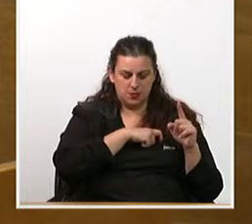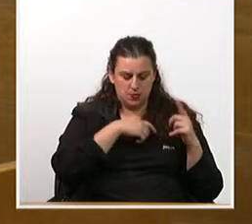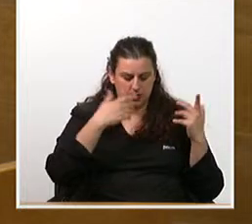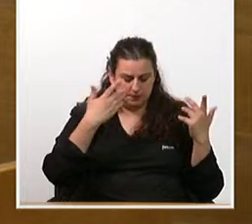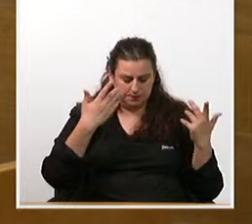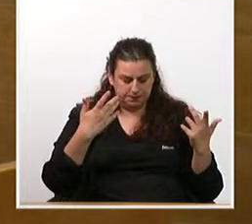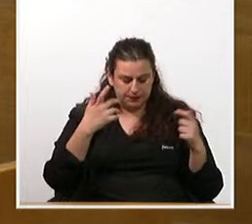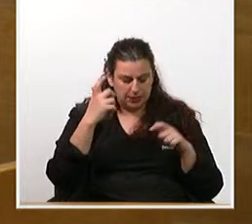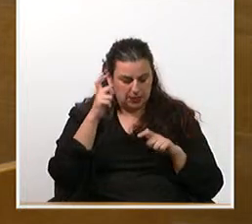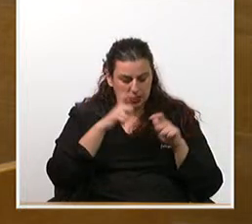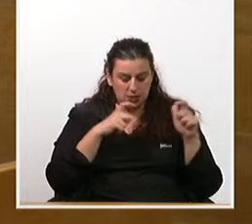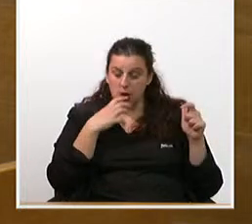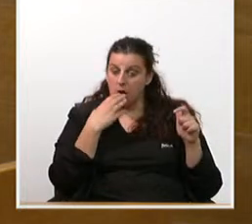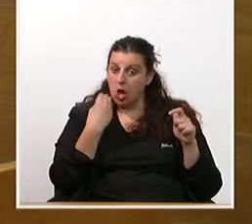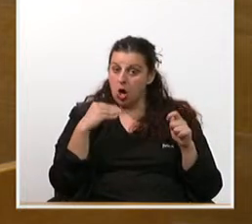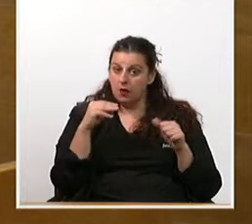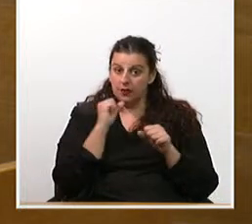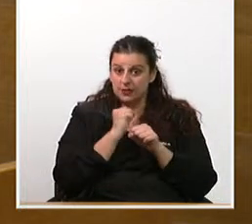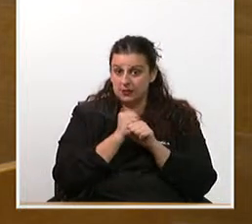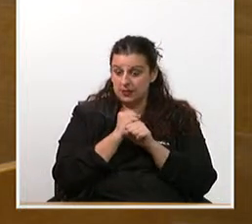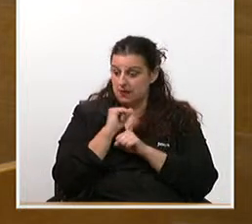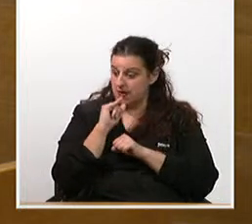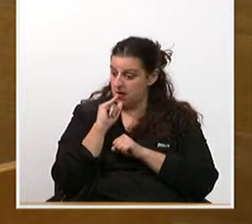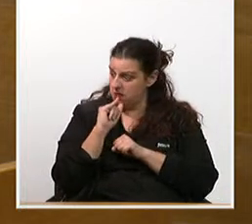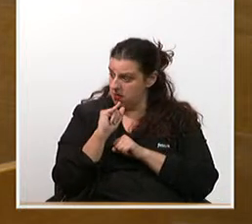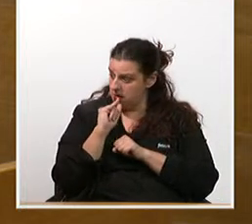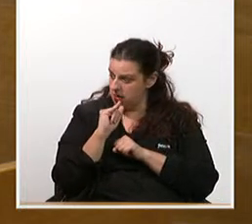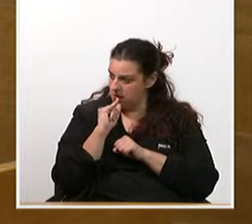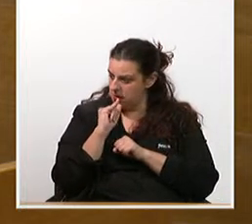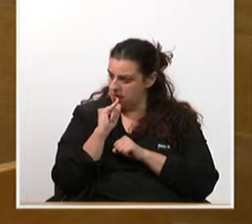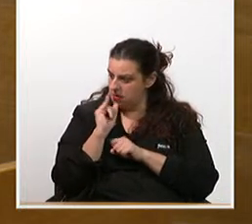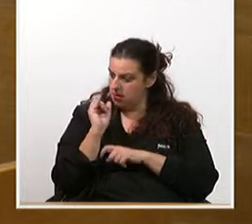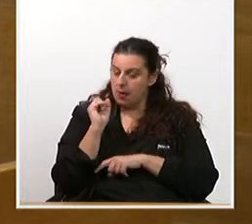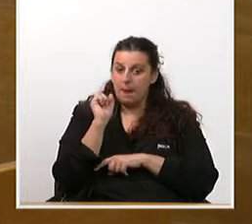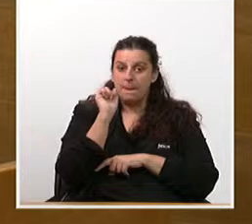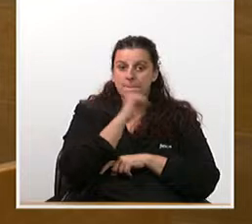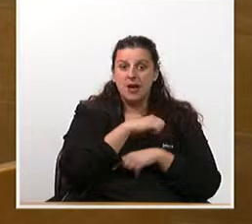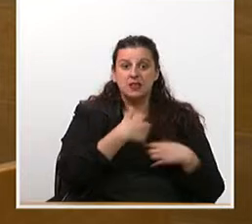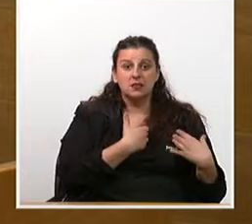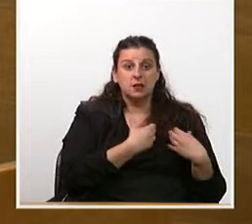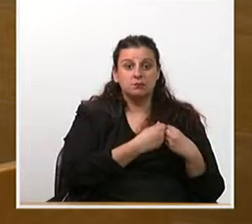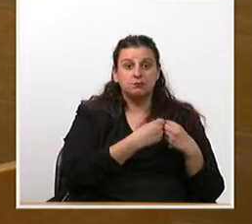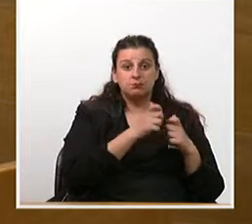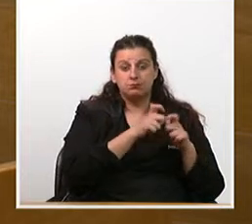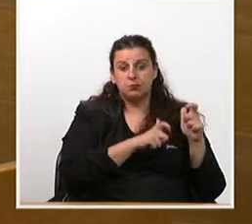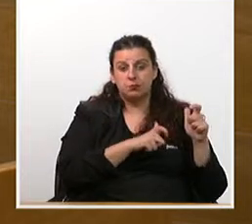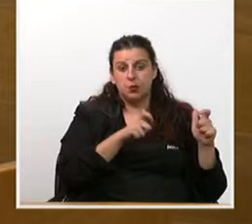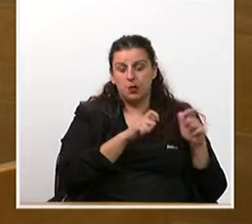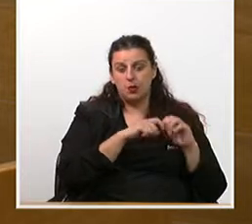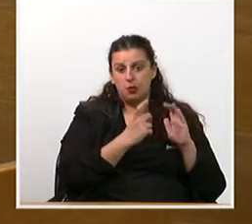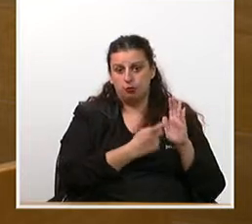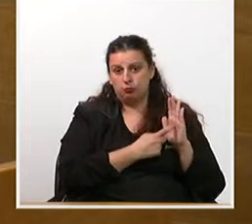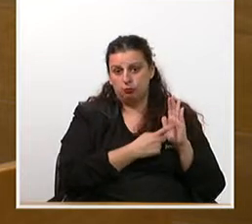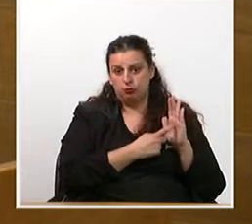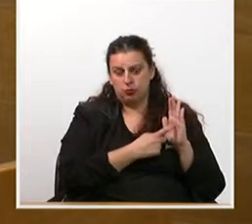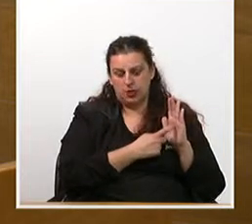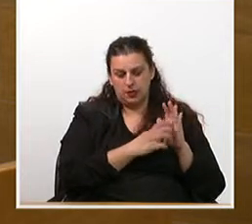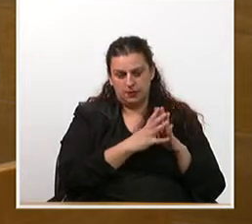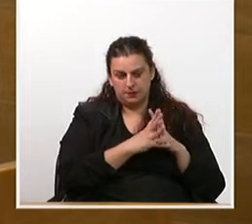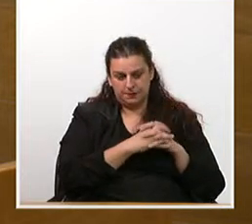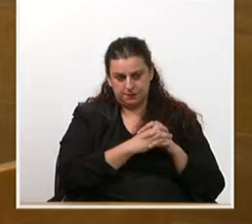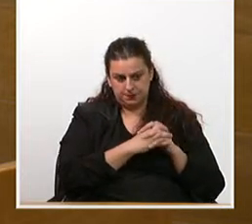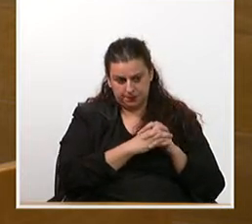población joven ocupada Es mayor incluso que el del conjunto de la población total eh